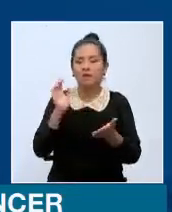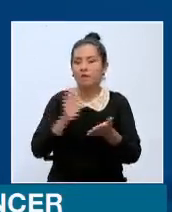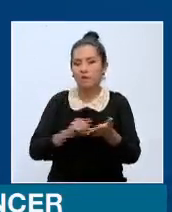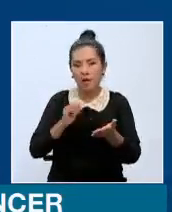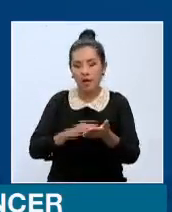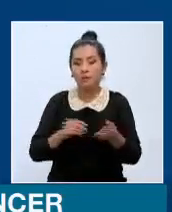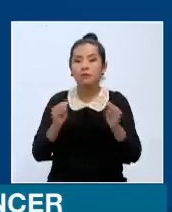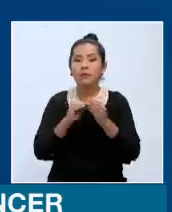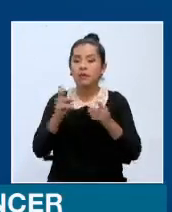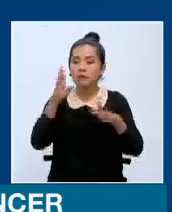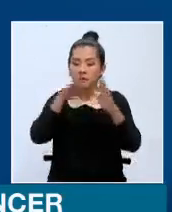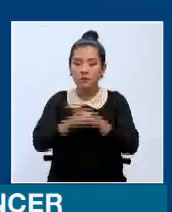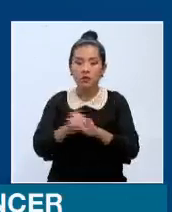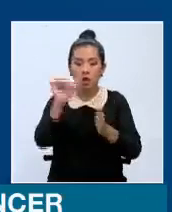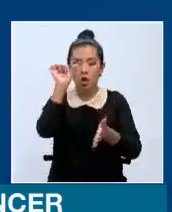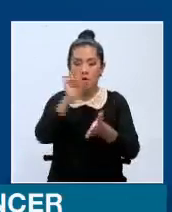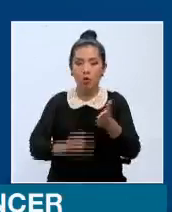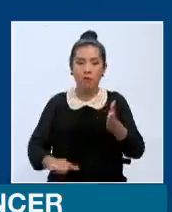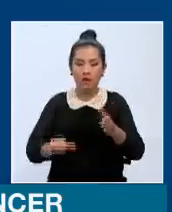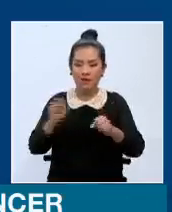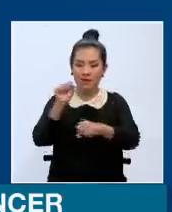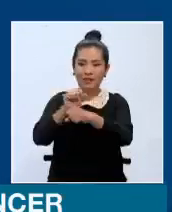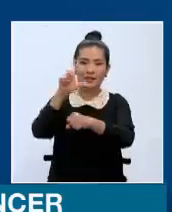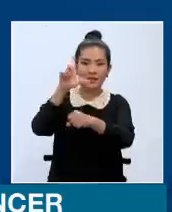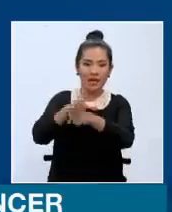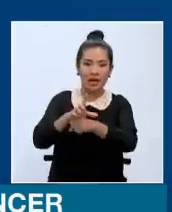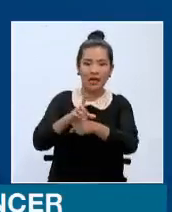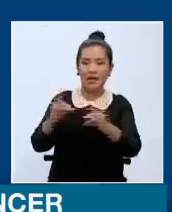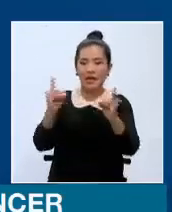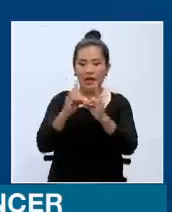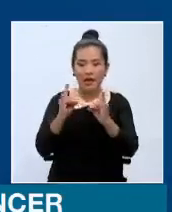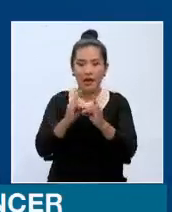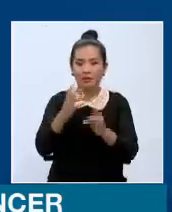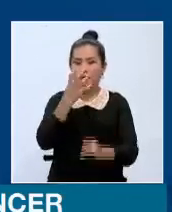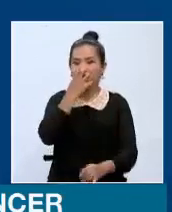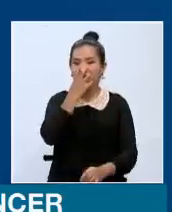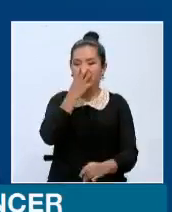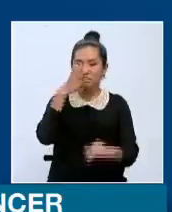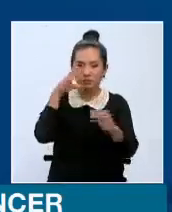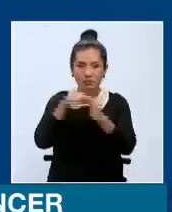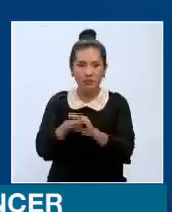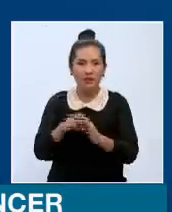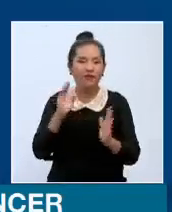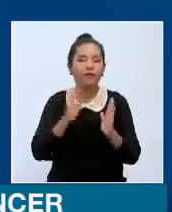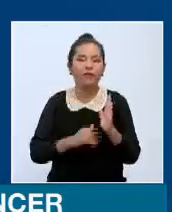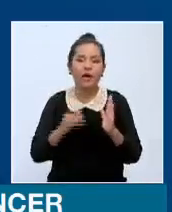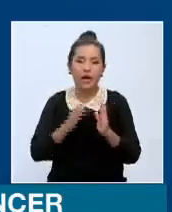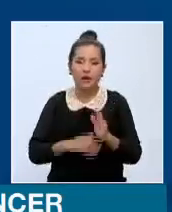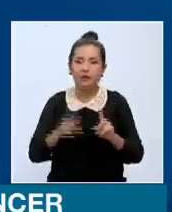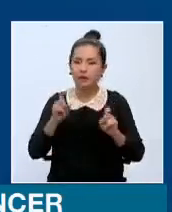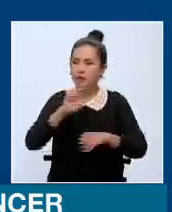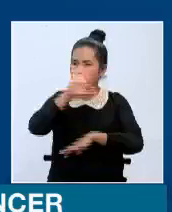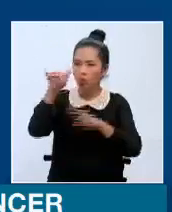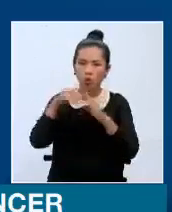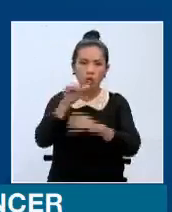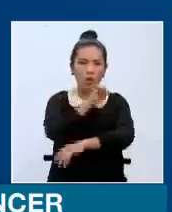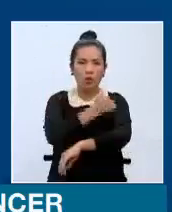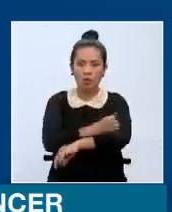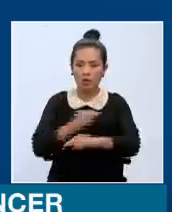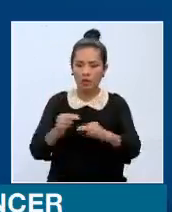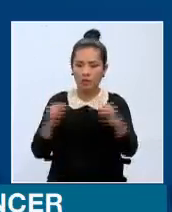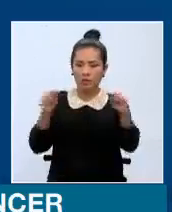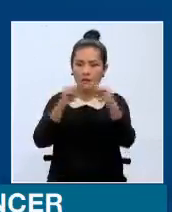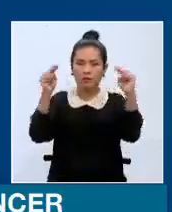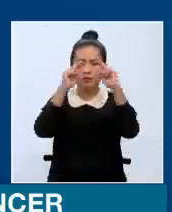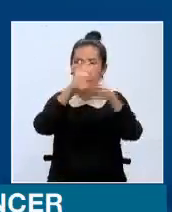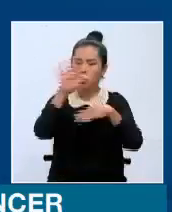necesitamos quirófanos, necesitamos también que las autoridades de la gobernación, de todos los niveles, tienen que trabajar para